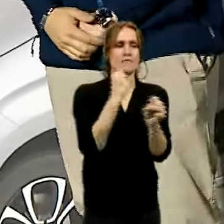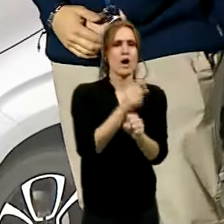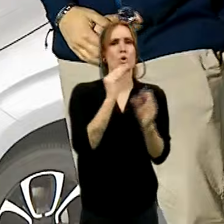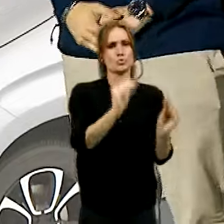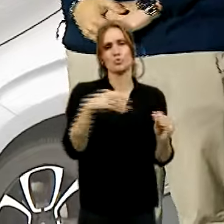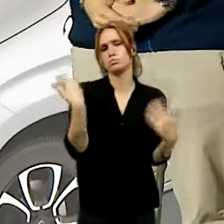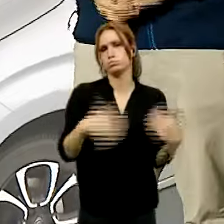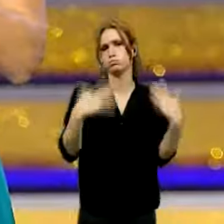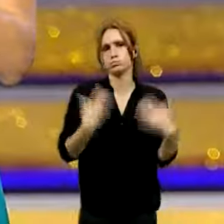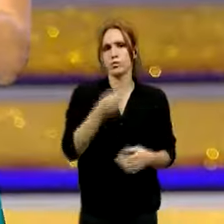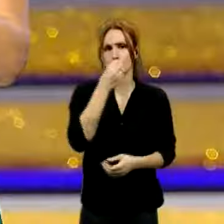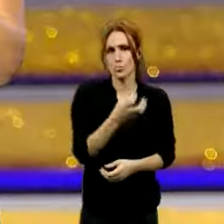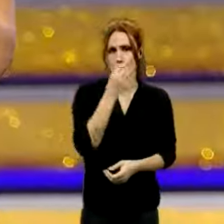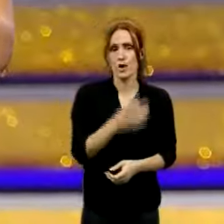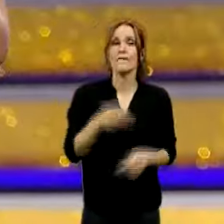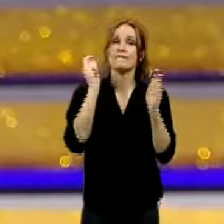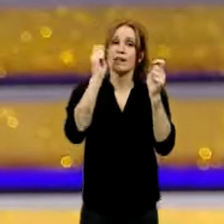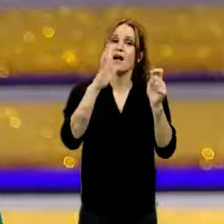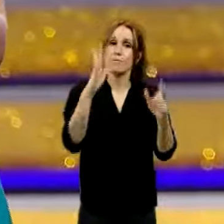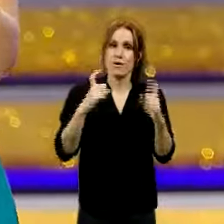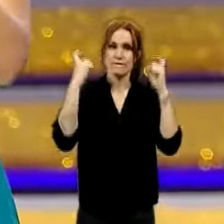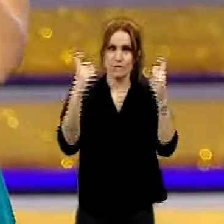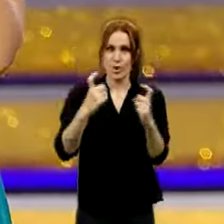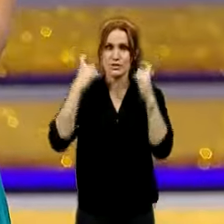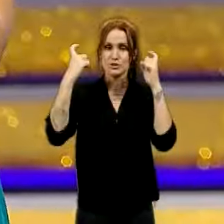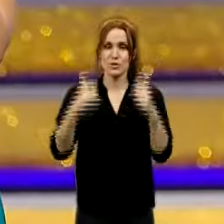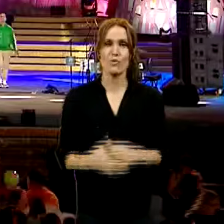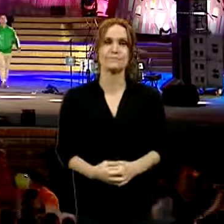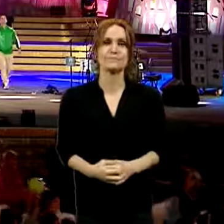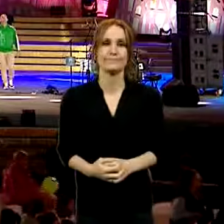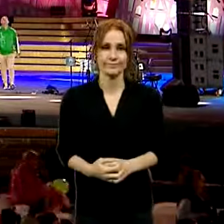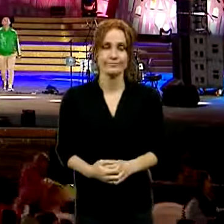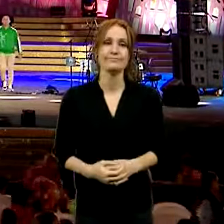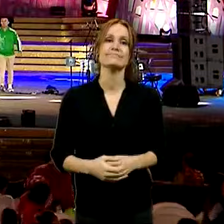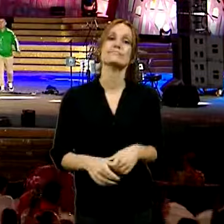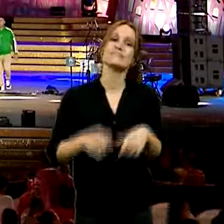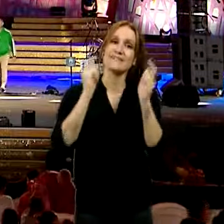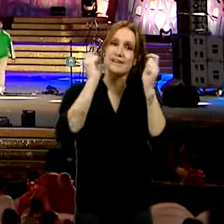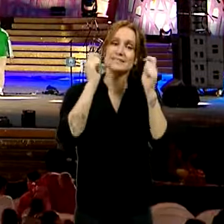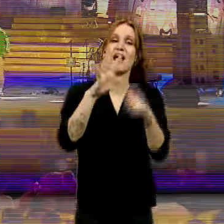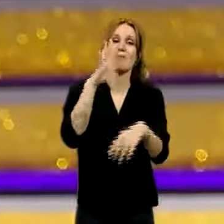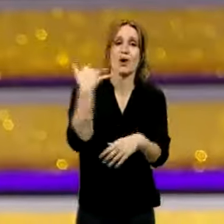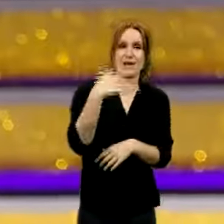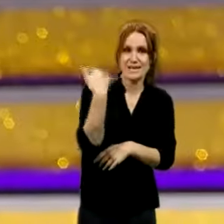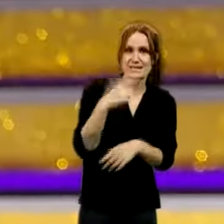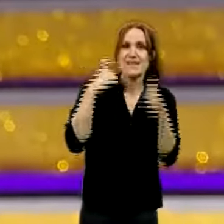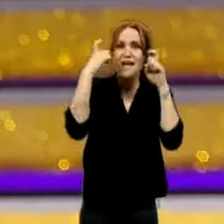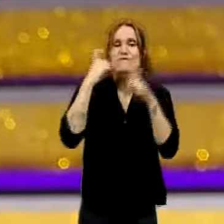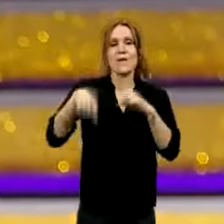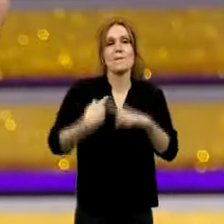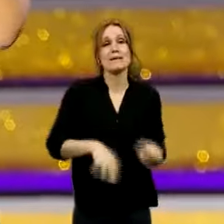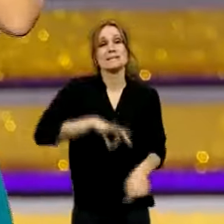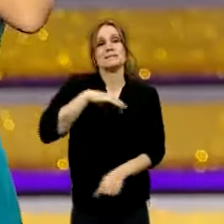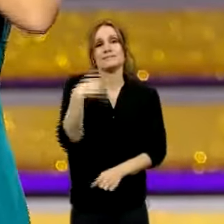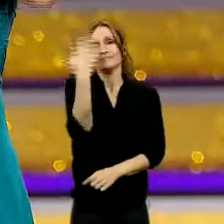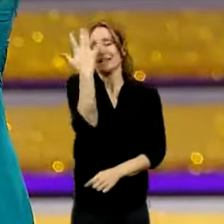verdad. Felicidades por el esfuerzo. Felicidades por el esfuerzo, por la alegría y por este espíritu carnavalero que es